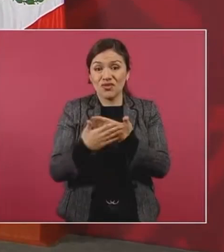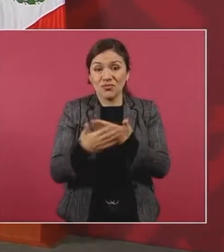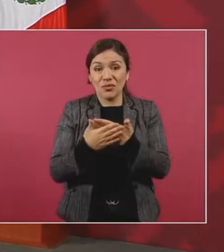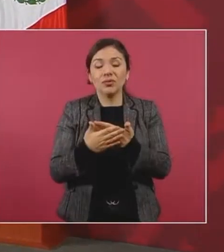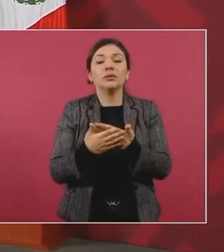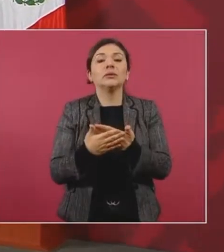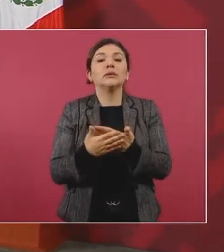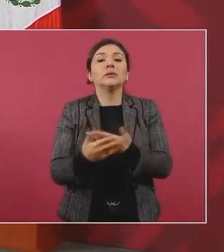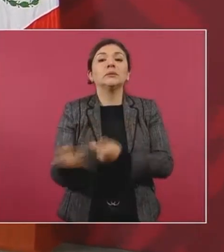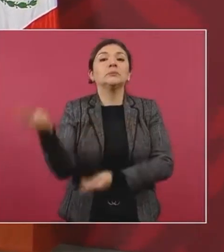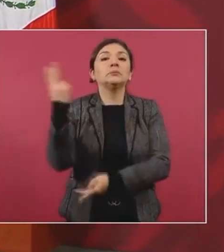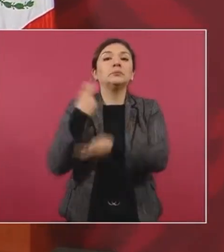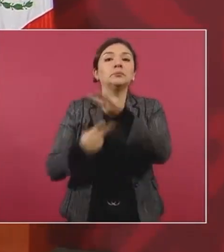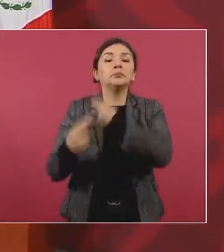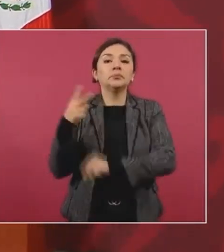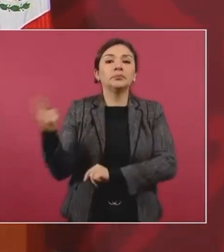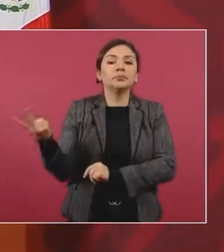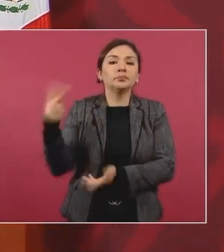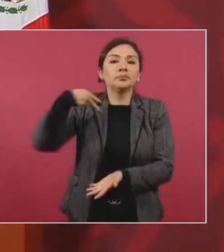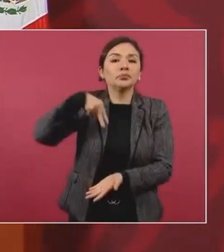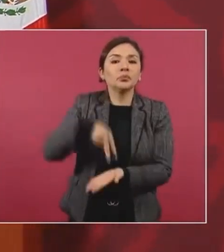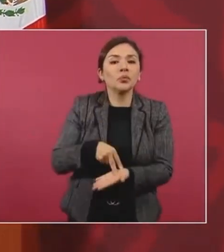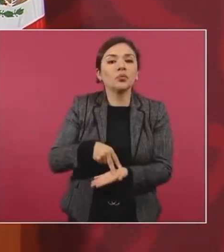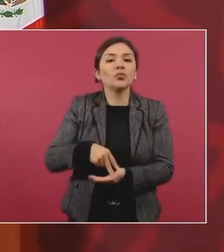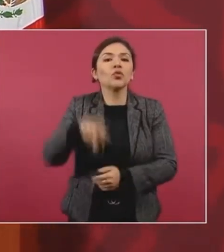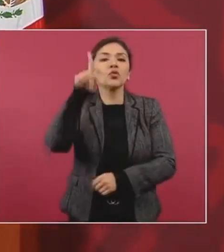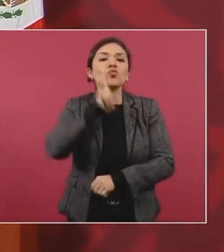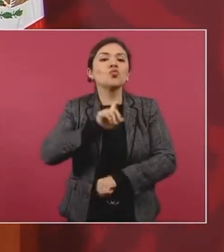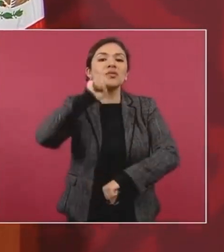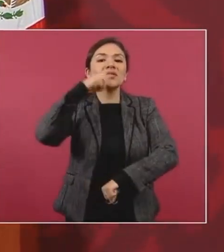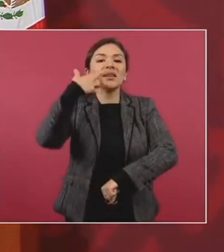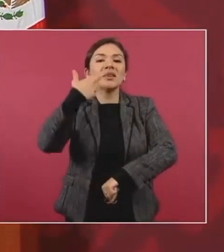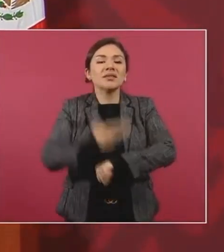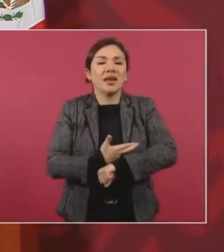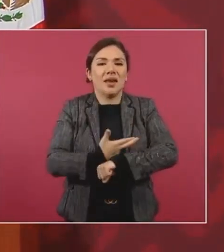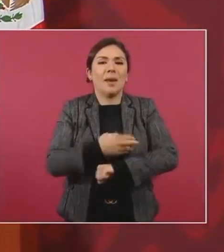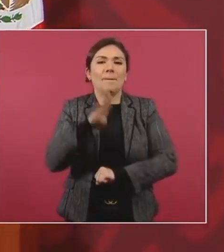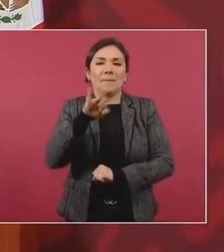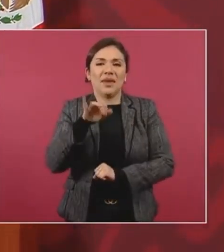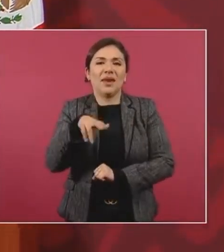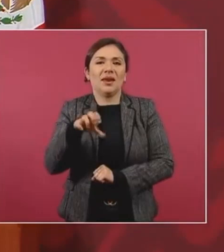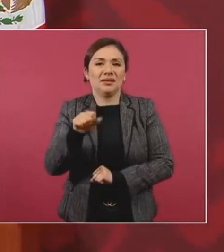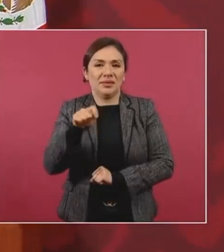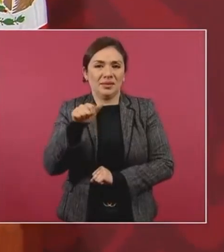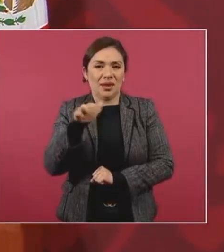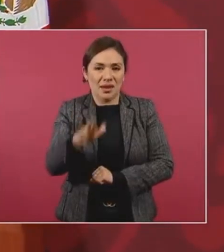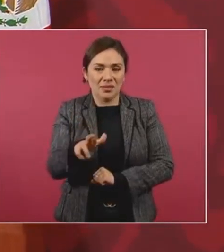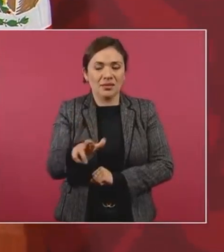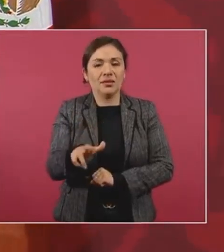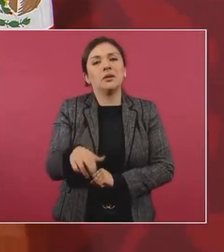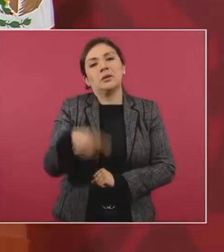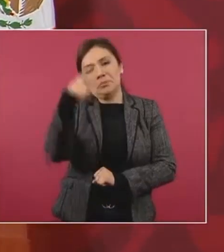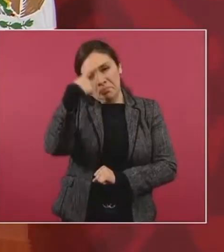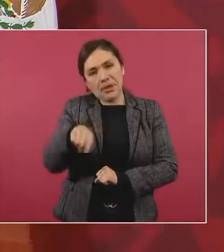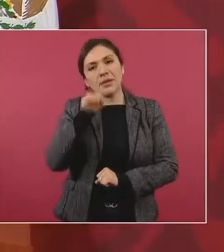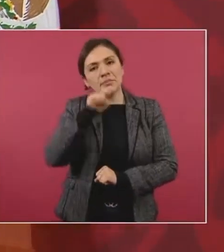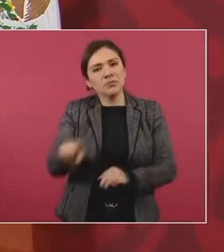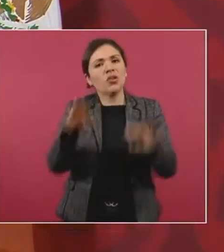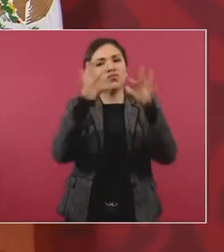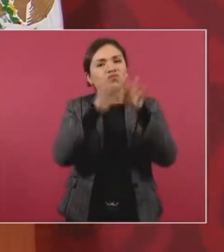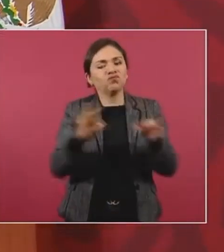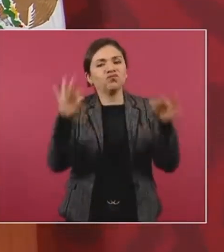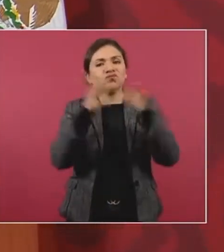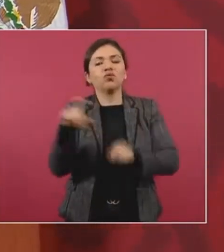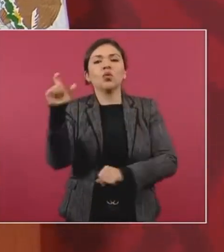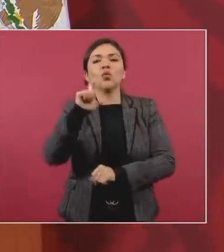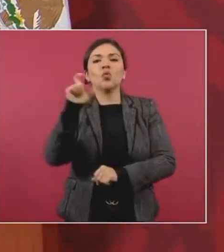va a estar con nosotros la secretaria de bienestar para dar a conocer ya el